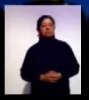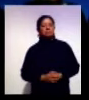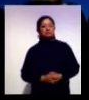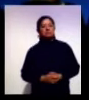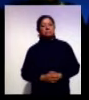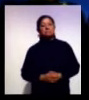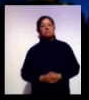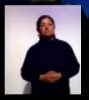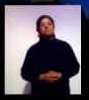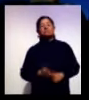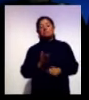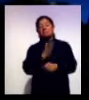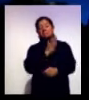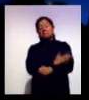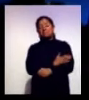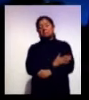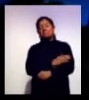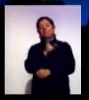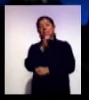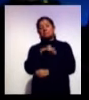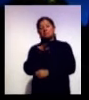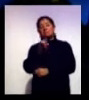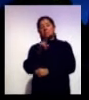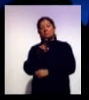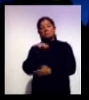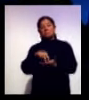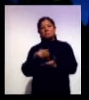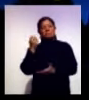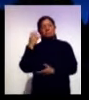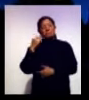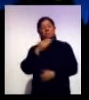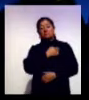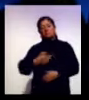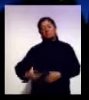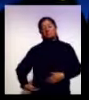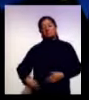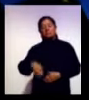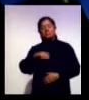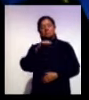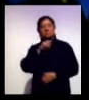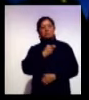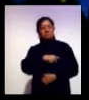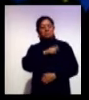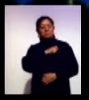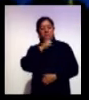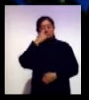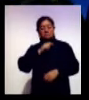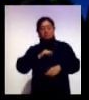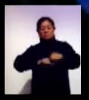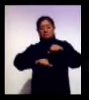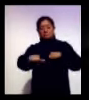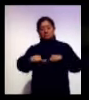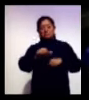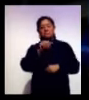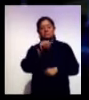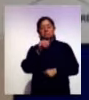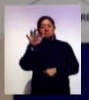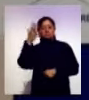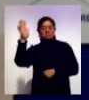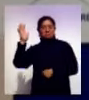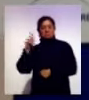Antes de efectuarse la cumbre de las Naciones Unidas sobre el clima, la ministra española en funciones para la transición ecológica, Teresa Rivera, dijo